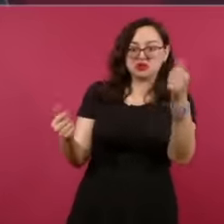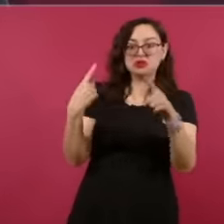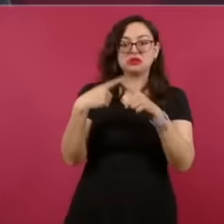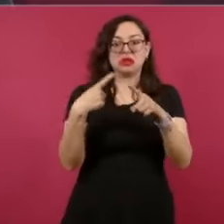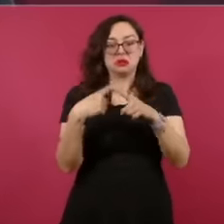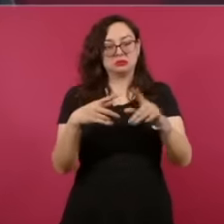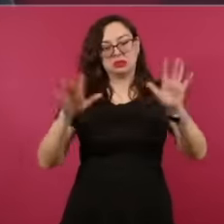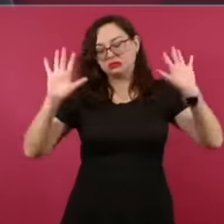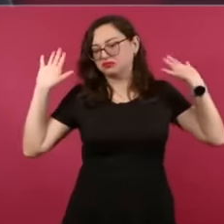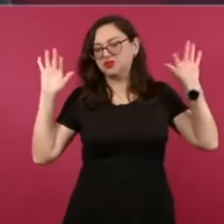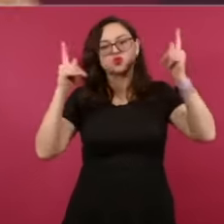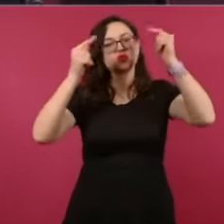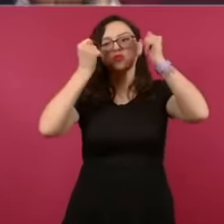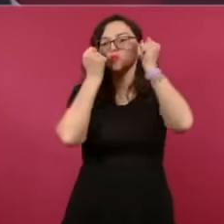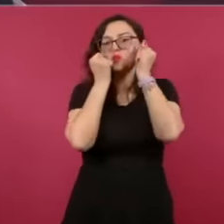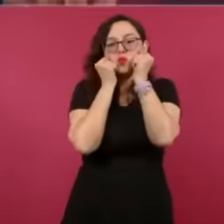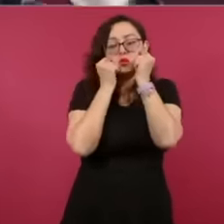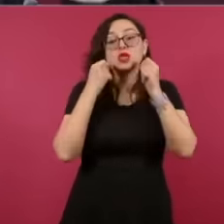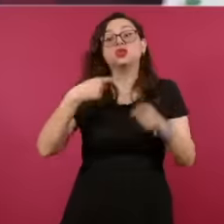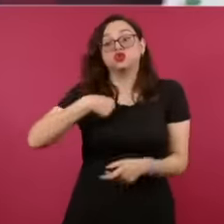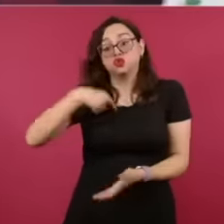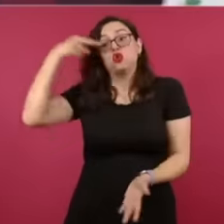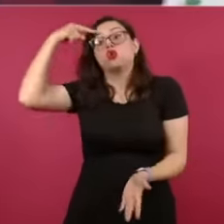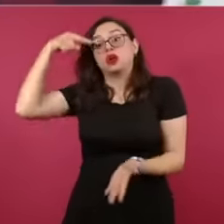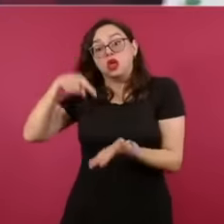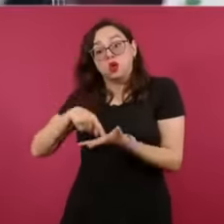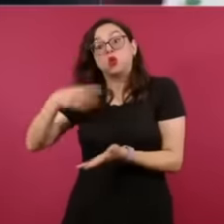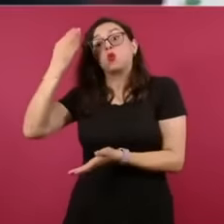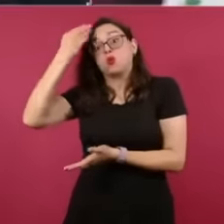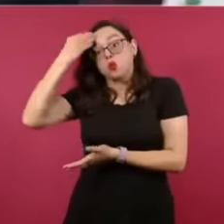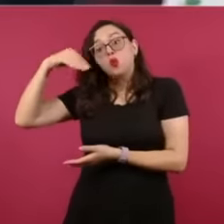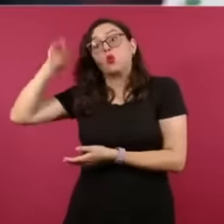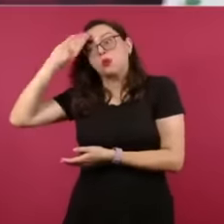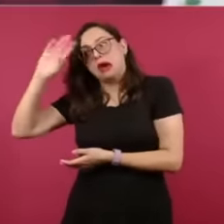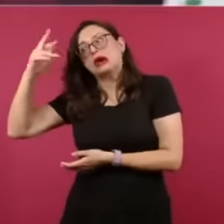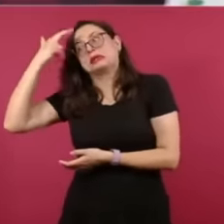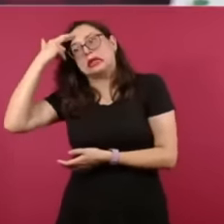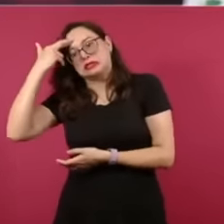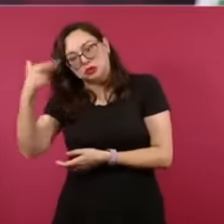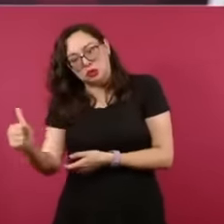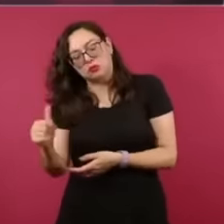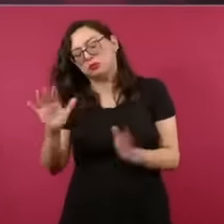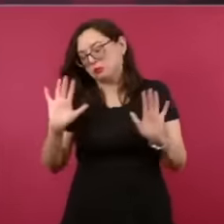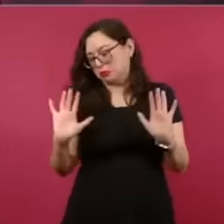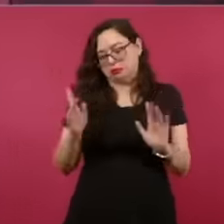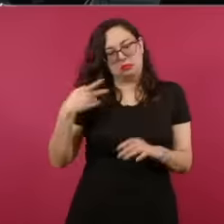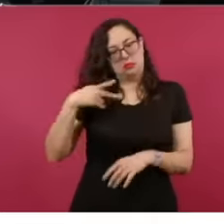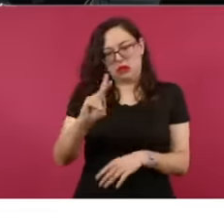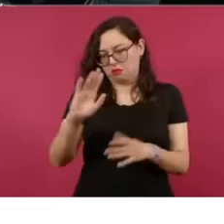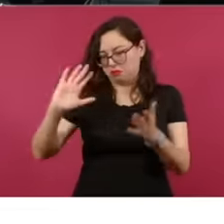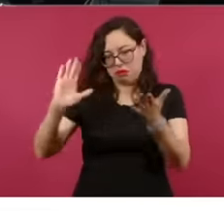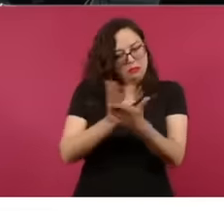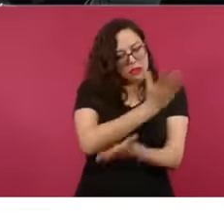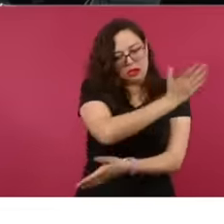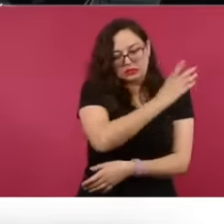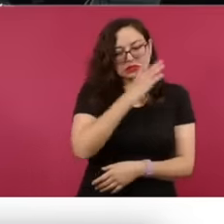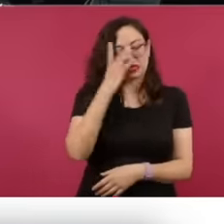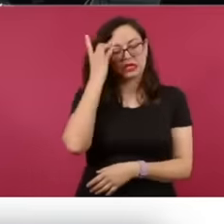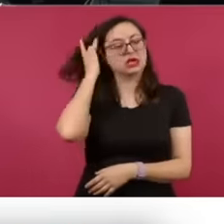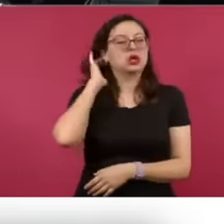Cuba, porque los pueblos tienen derecho a ser independientes y